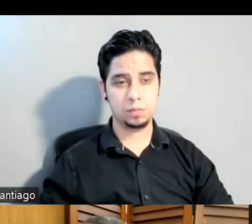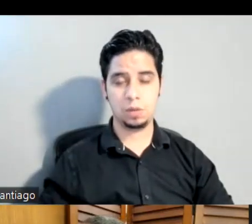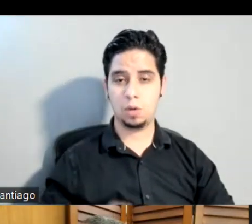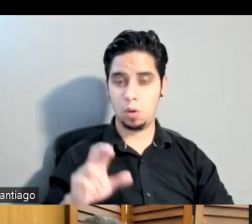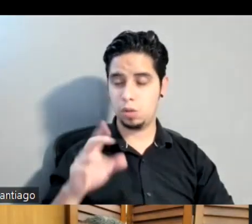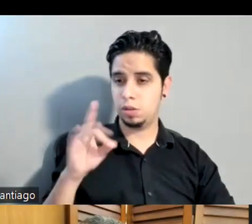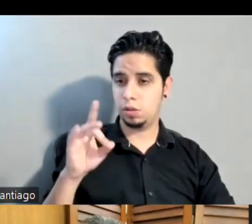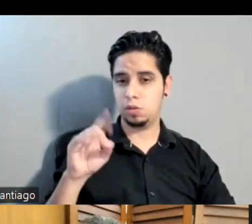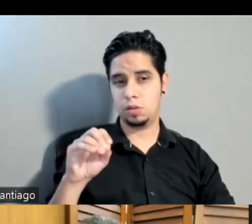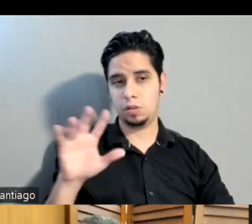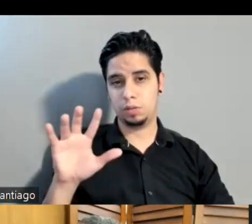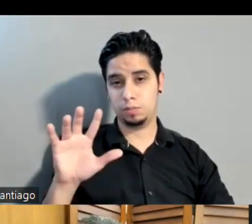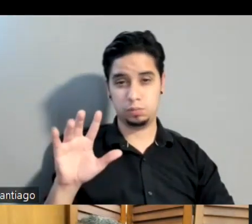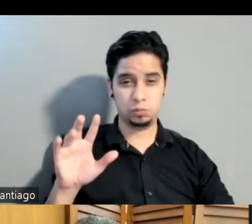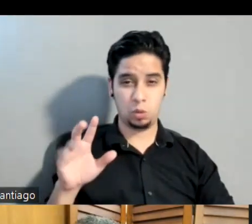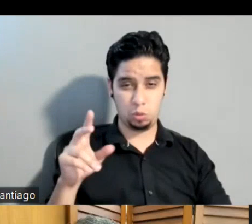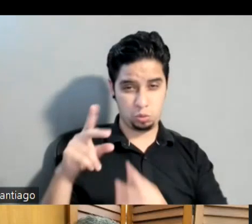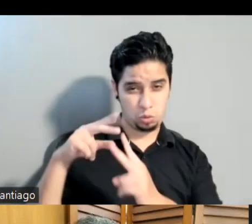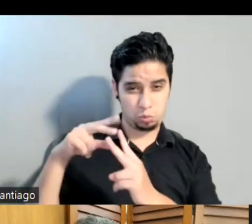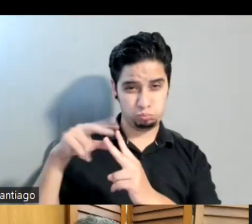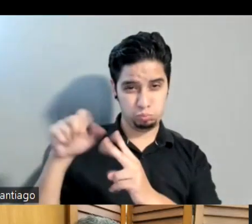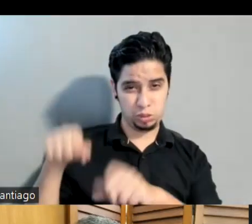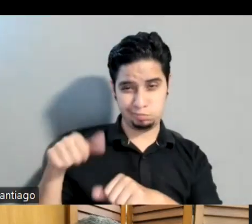1800. Son dos extensiones, ¿ok?